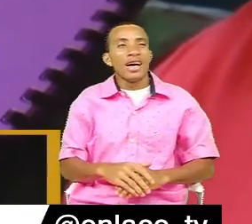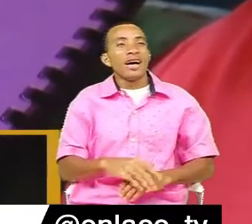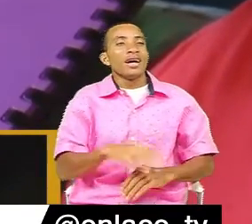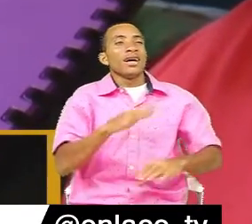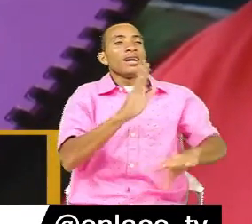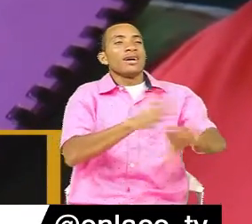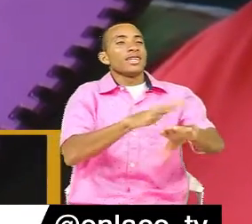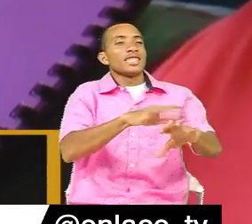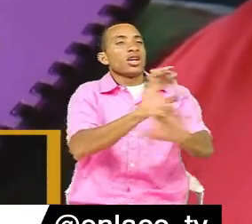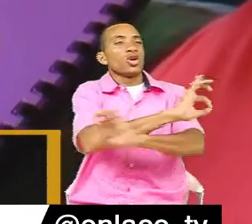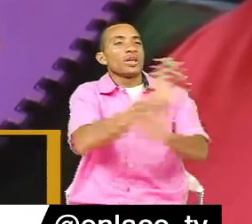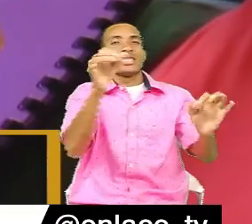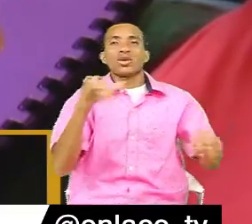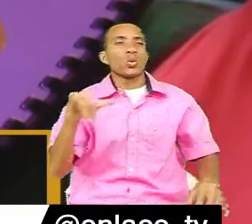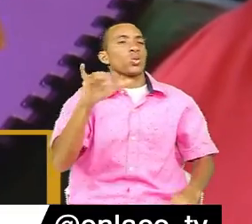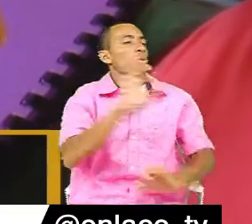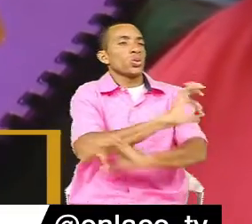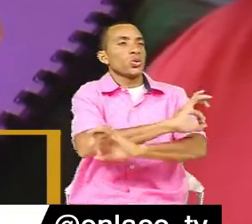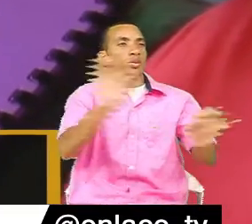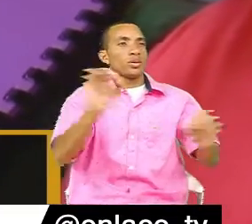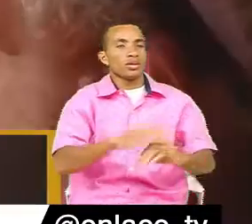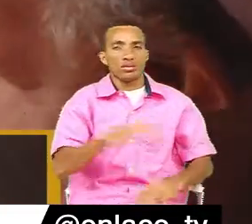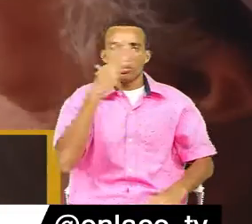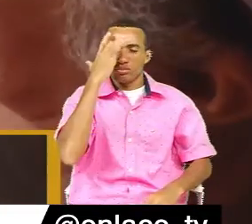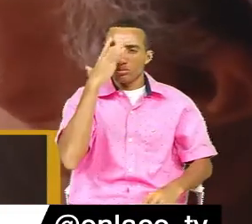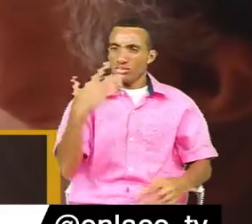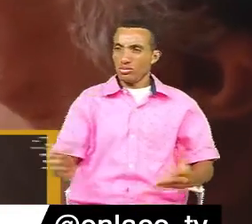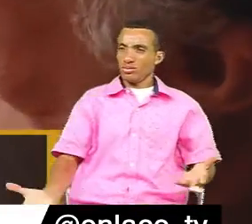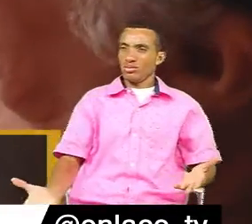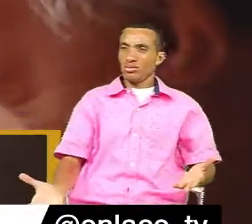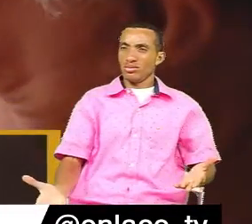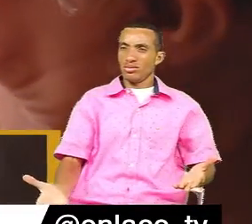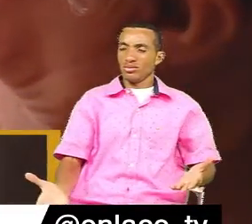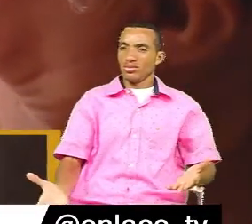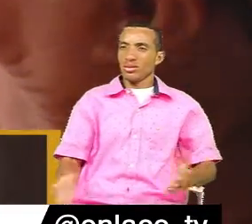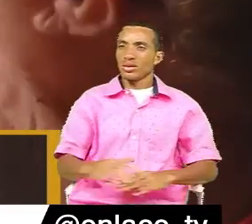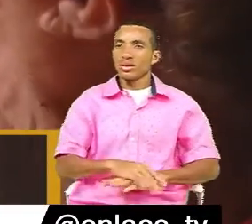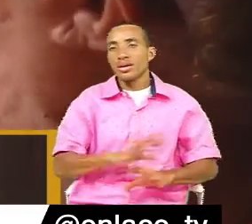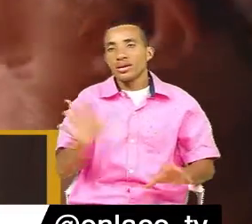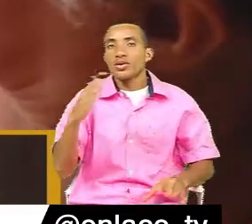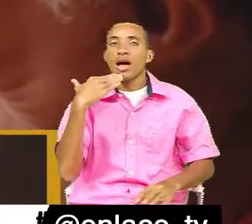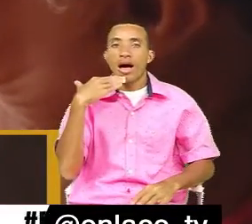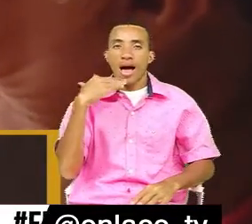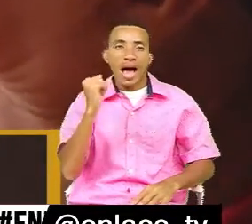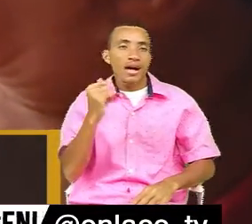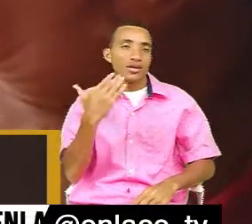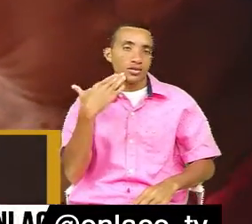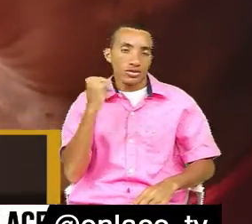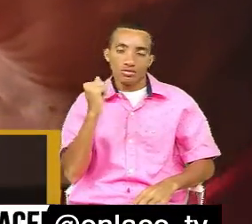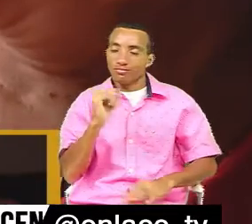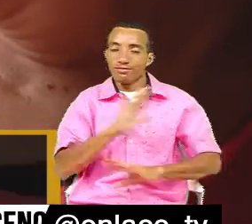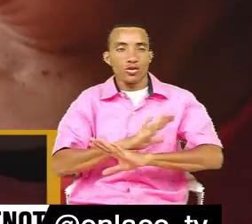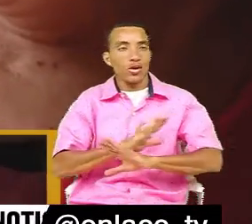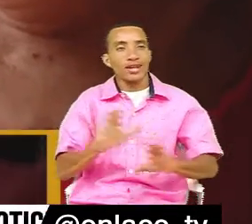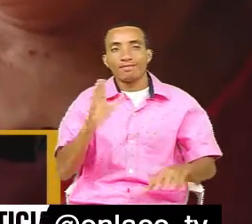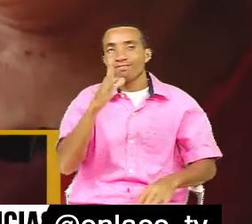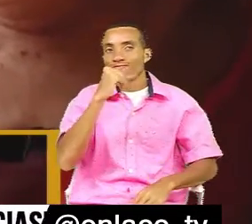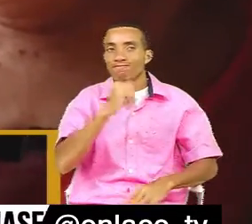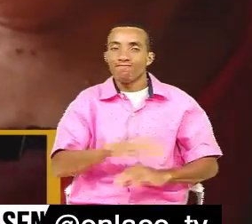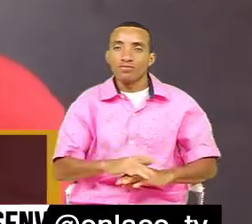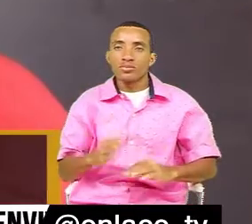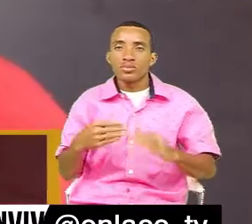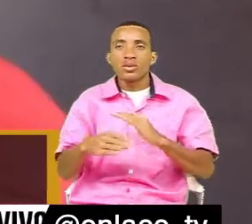vuelo es cancelado. Entonces se pregunta a alguien, ¿por qué? Porque no hay azafata. ¿Cómo así que no hay azafata? Se